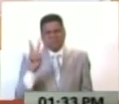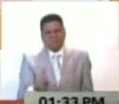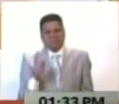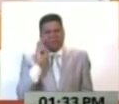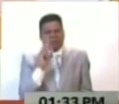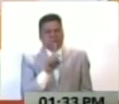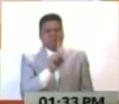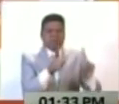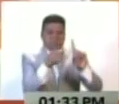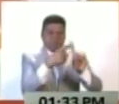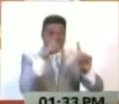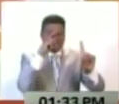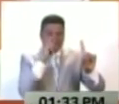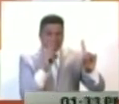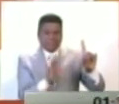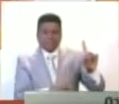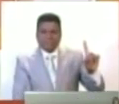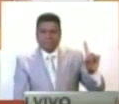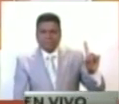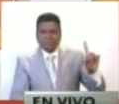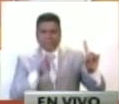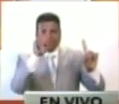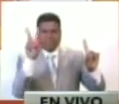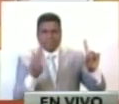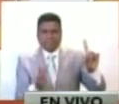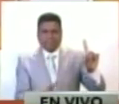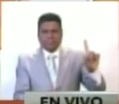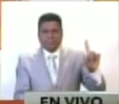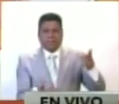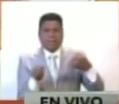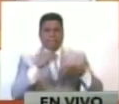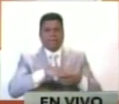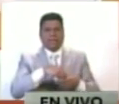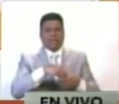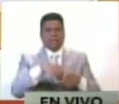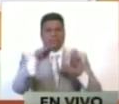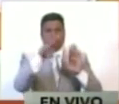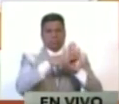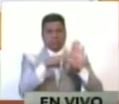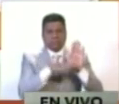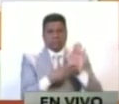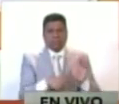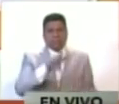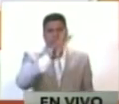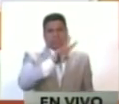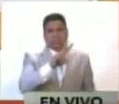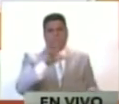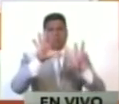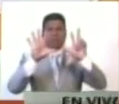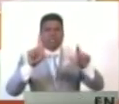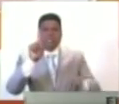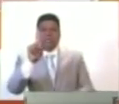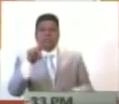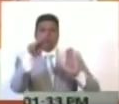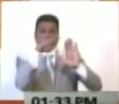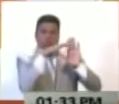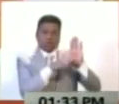un año promedio, Venezuela ha incorporado 281 normas por promedio, por